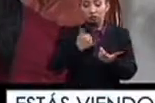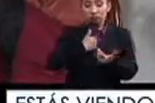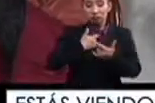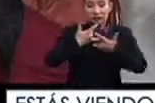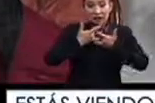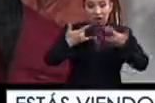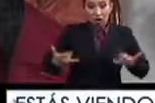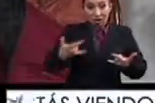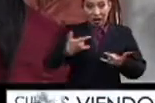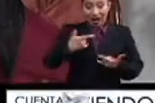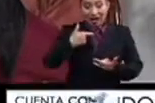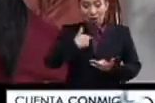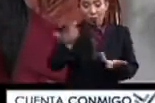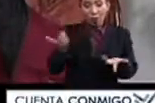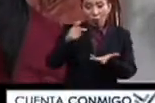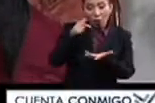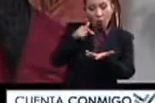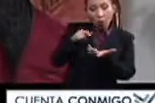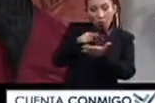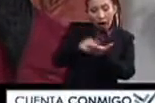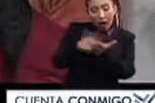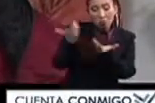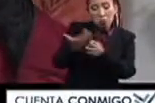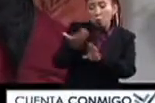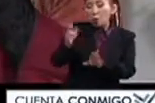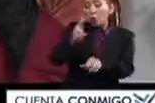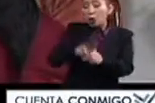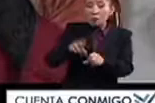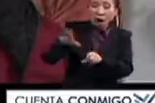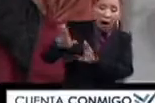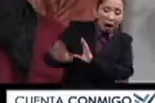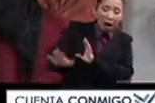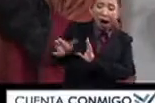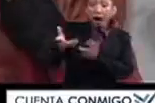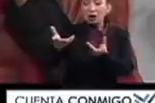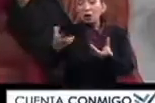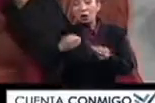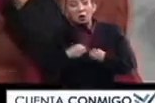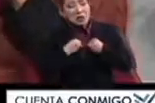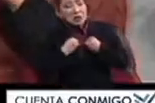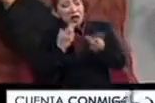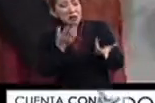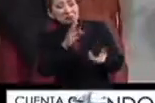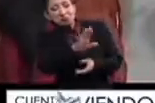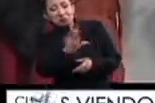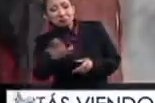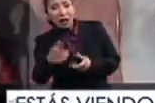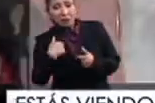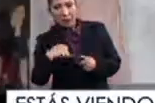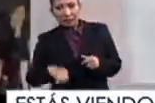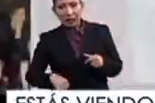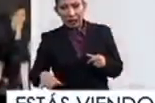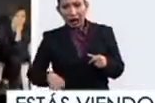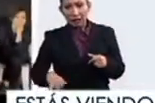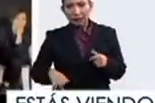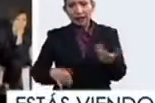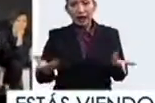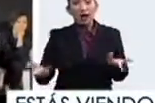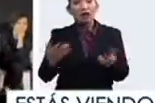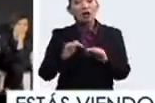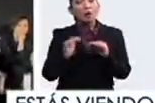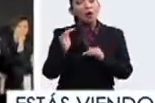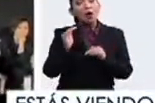muy pequeñitos, muy cotidianos, a veces muy absolutamente prescindibles, ¿no? A mí me interesa mucho lo